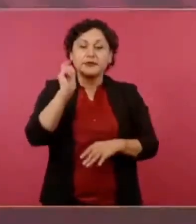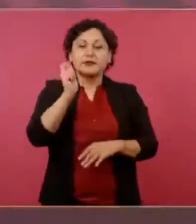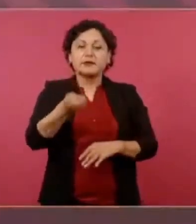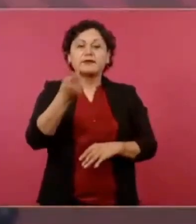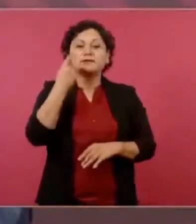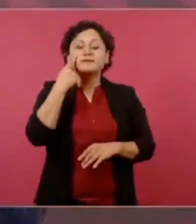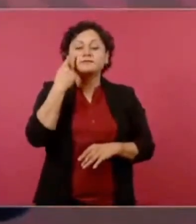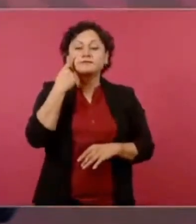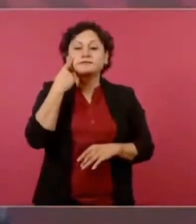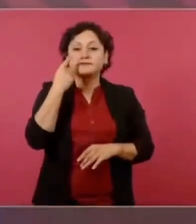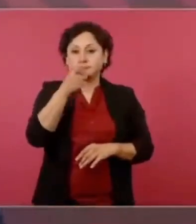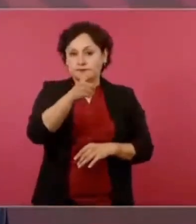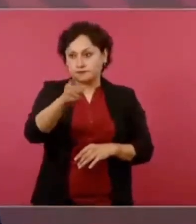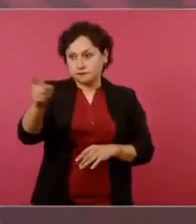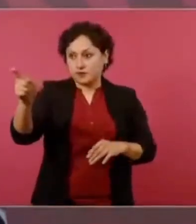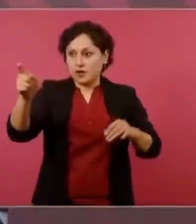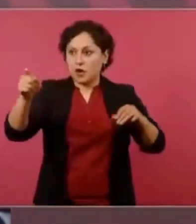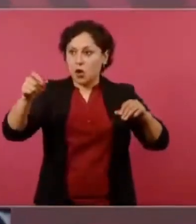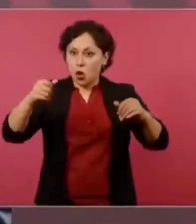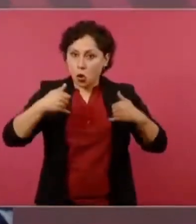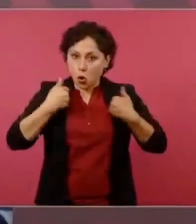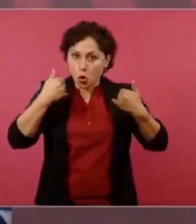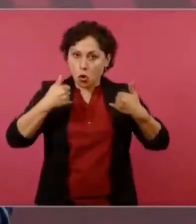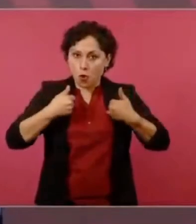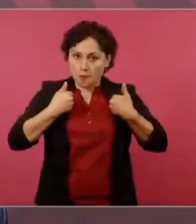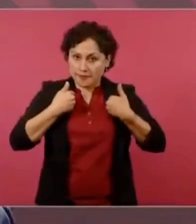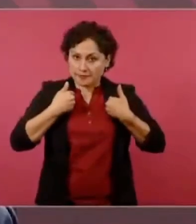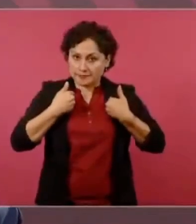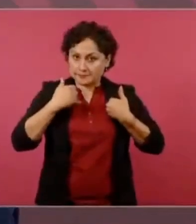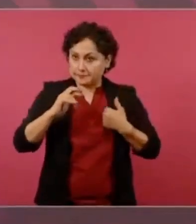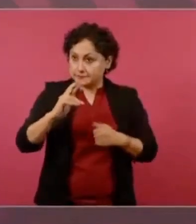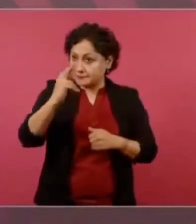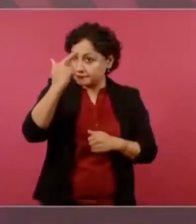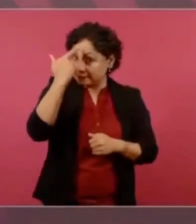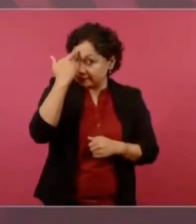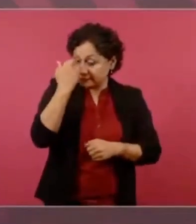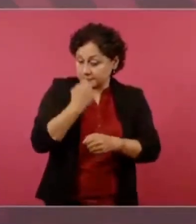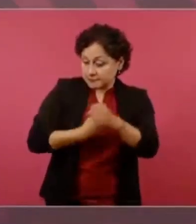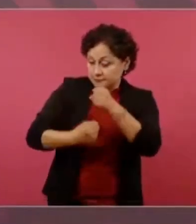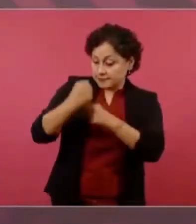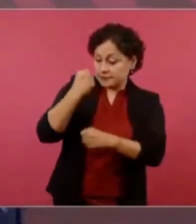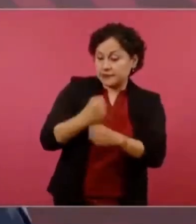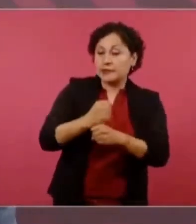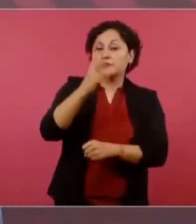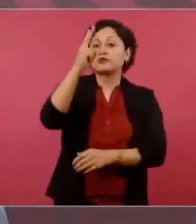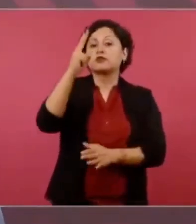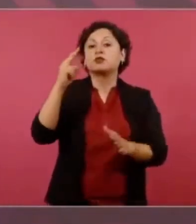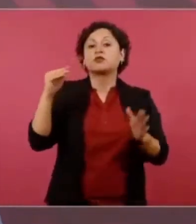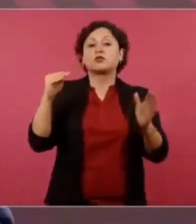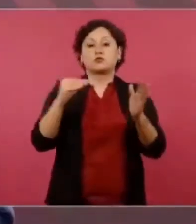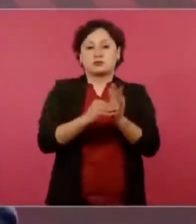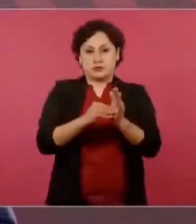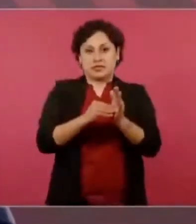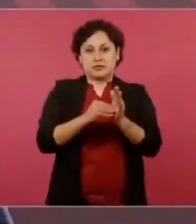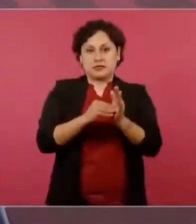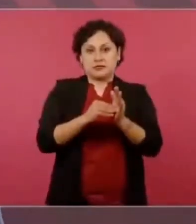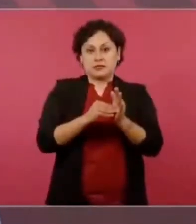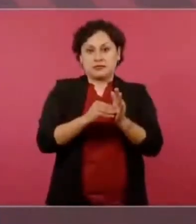para recordarle a los jóvenes que en el 2000 engañaron de que iba a haber un